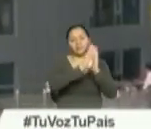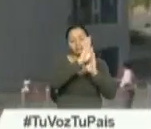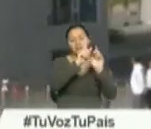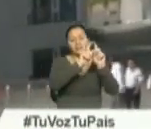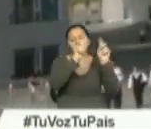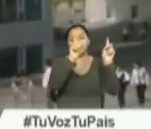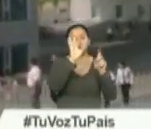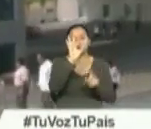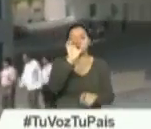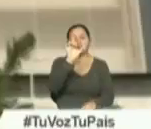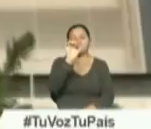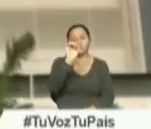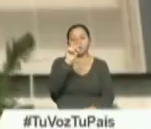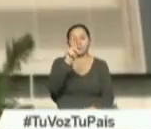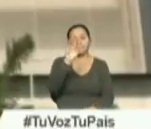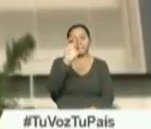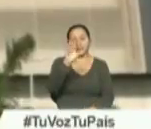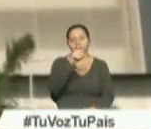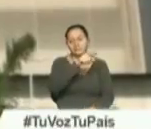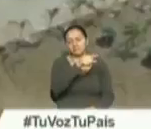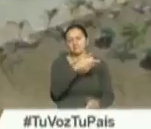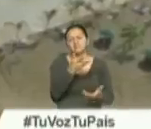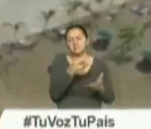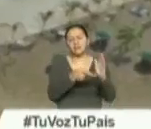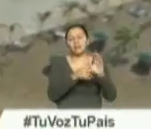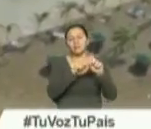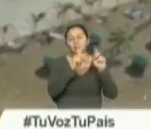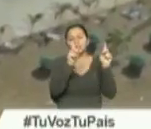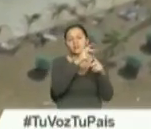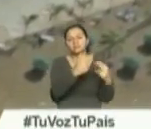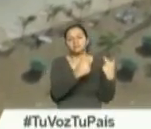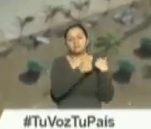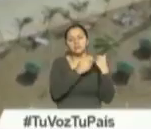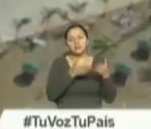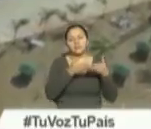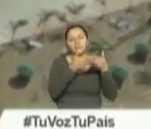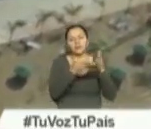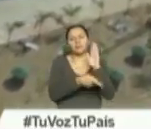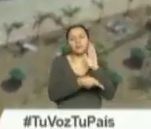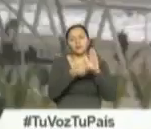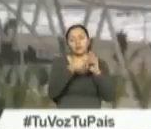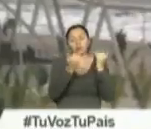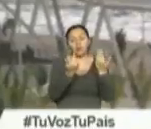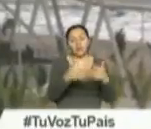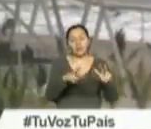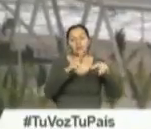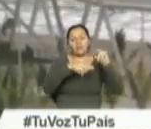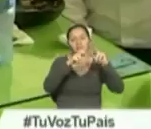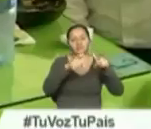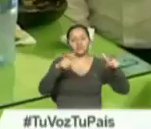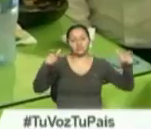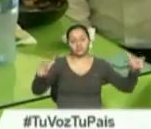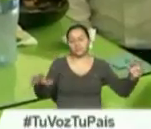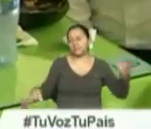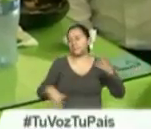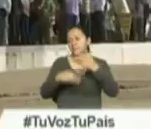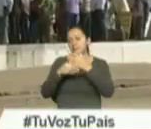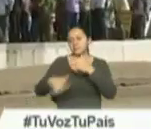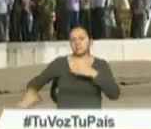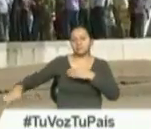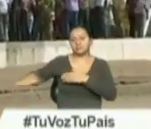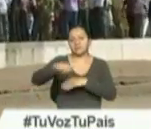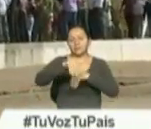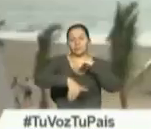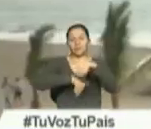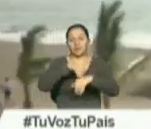petrolera ecuatoriana Flopec, empresa pública que ahora tiene su edificio en este complejo. Aquí hay además patio de comida con